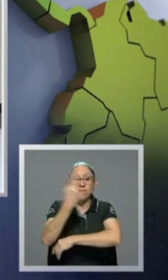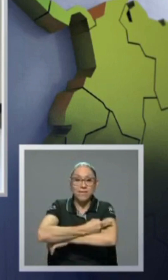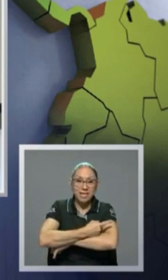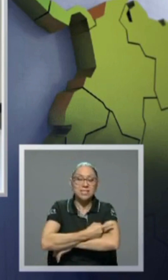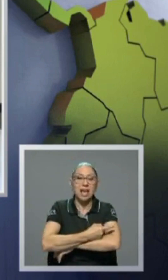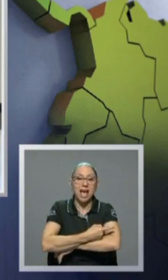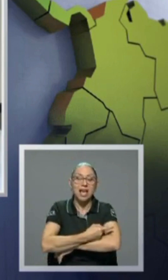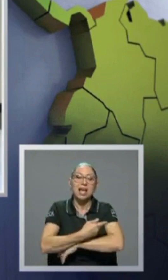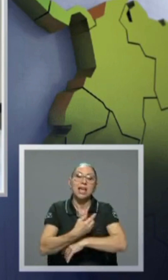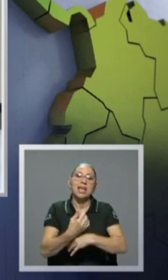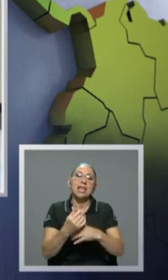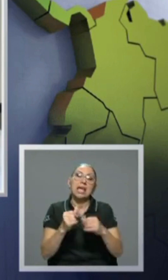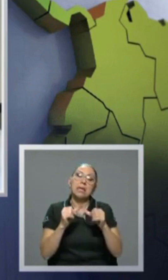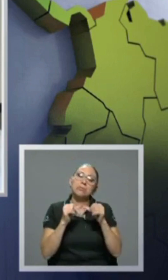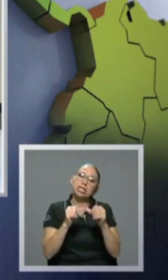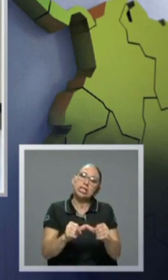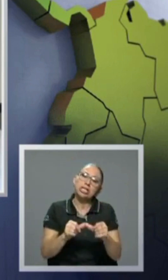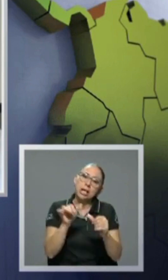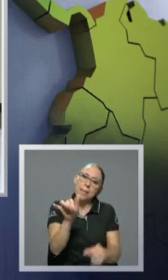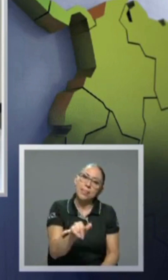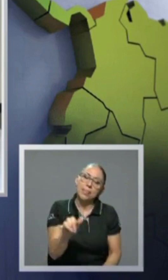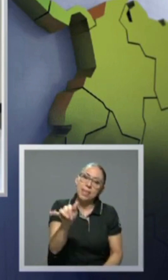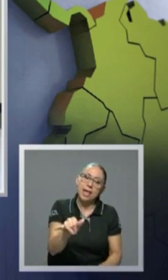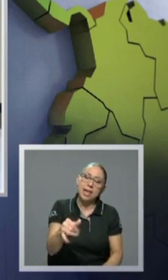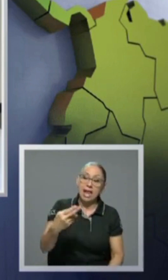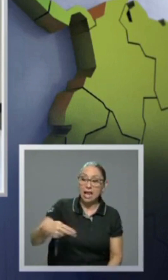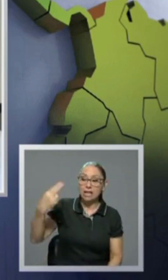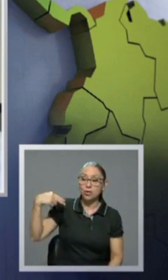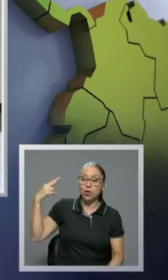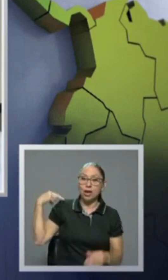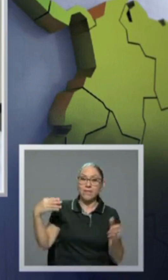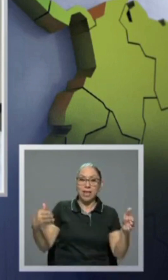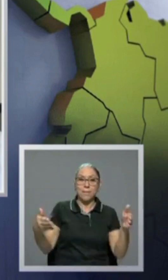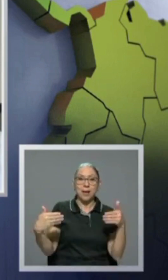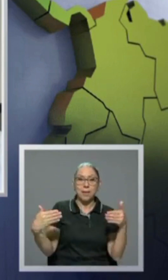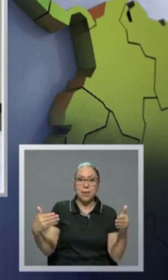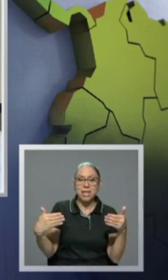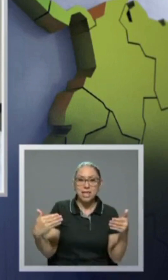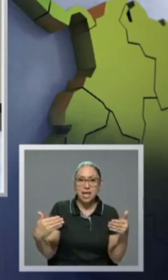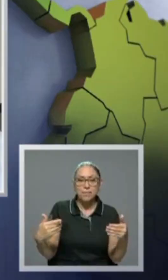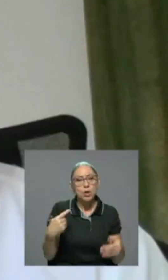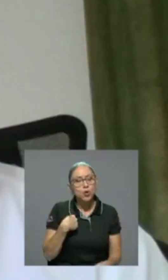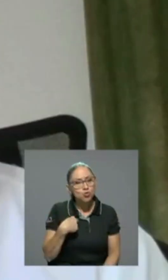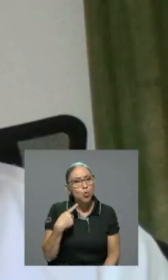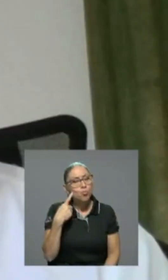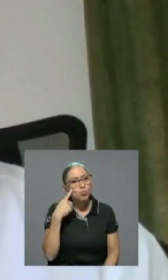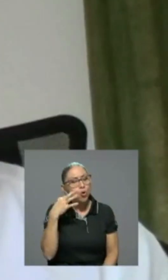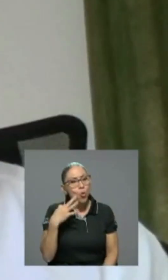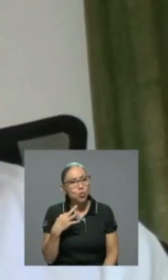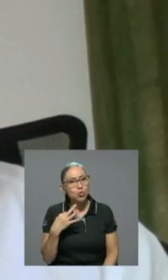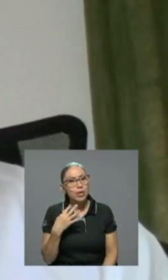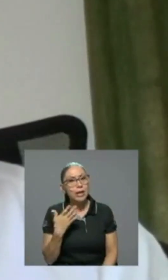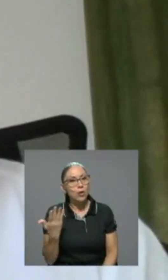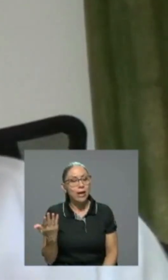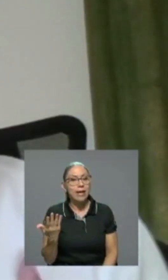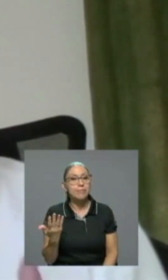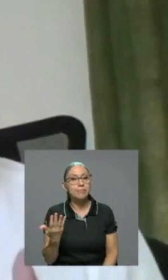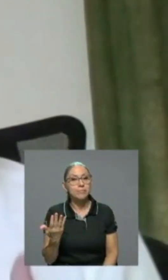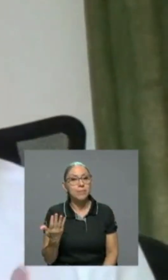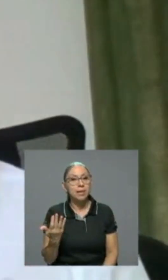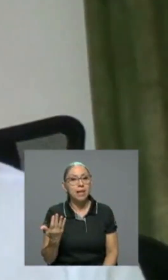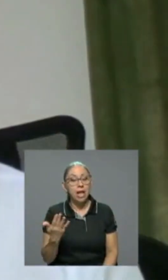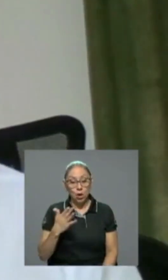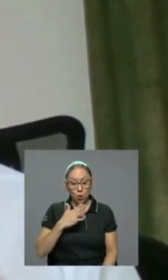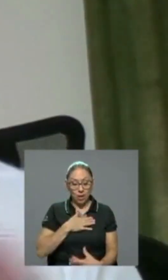mantiene en la historiografía panameña. Considero que pues lo que a mí